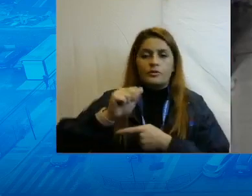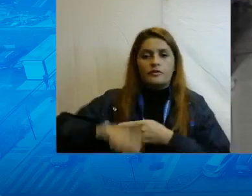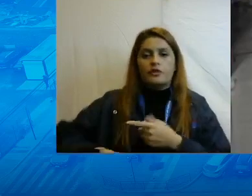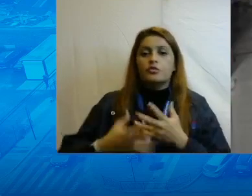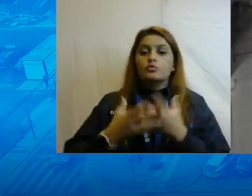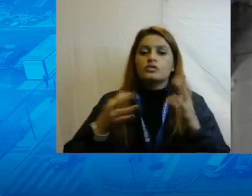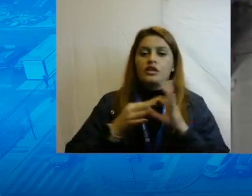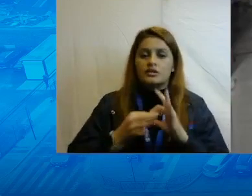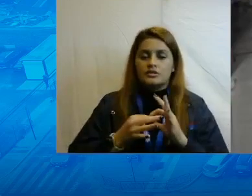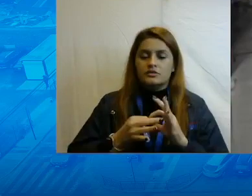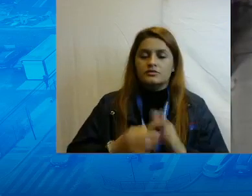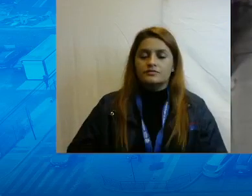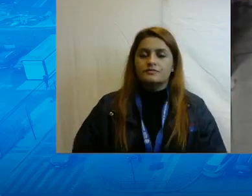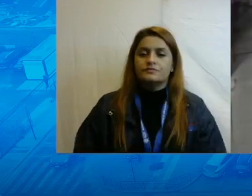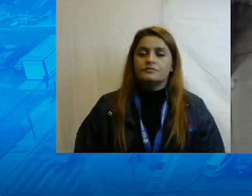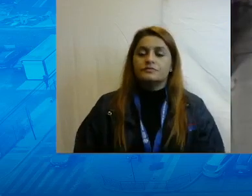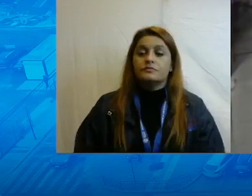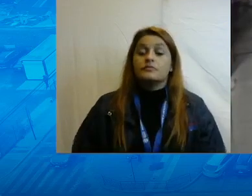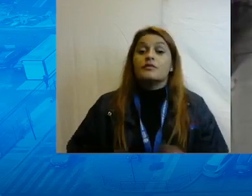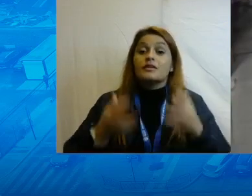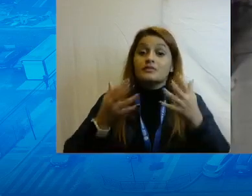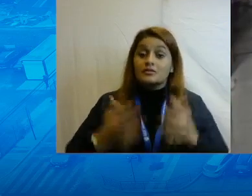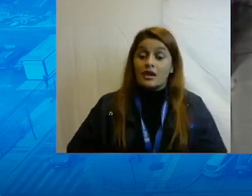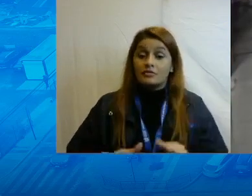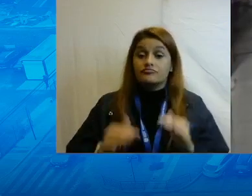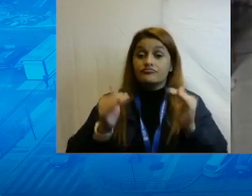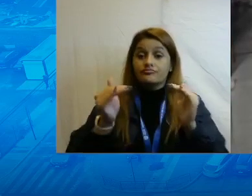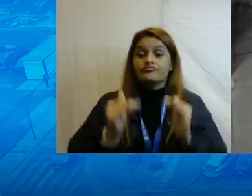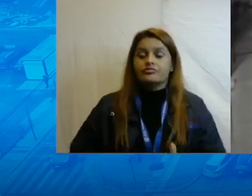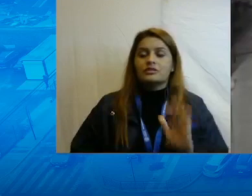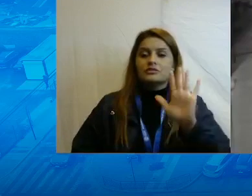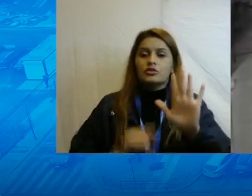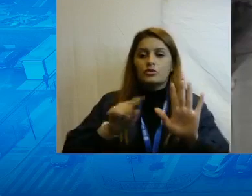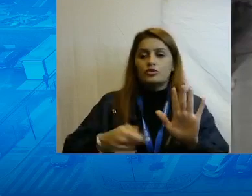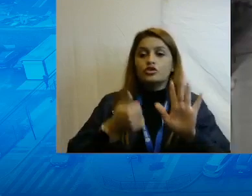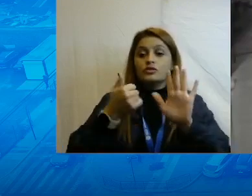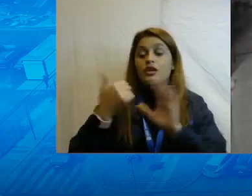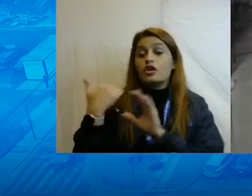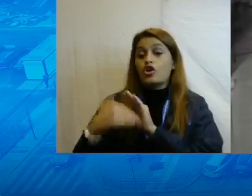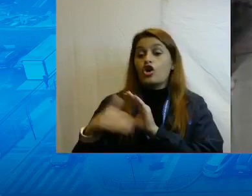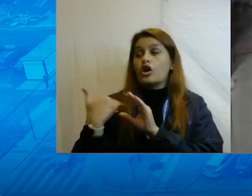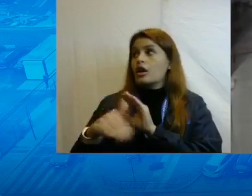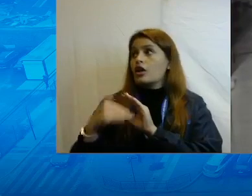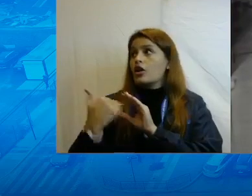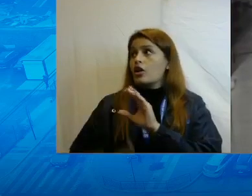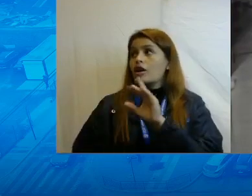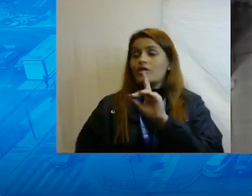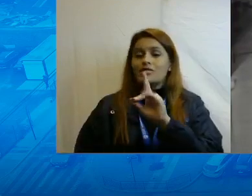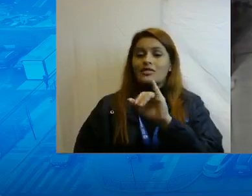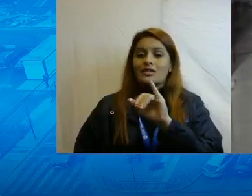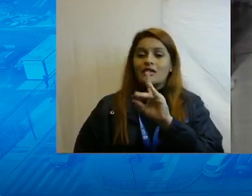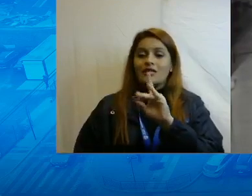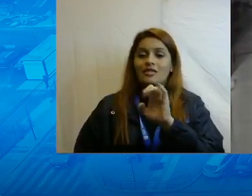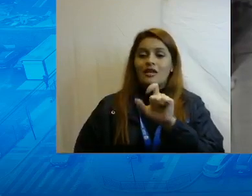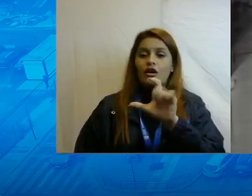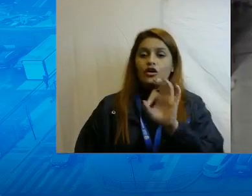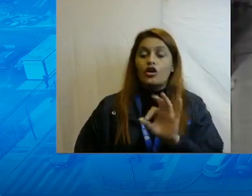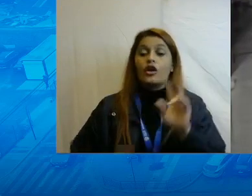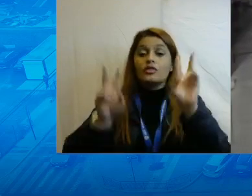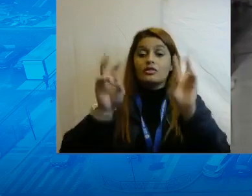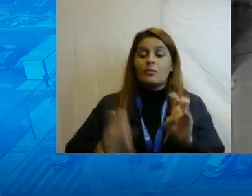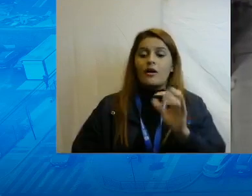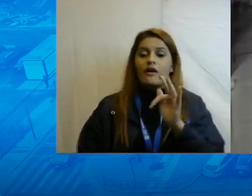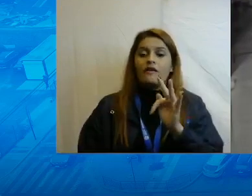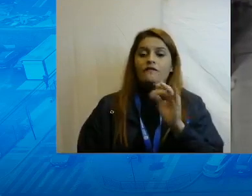gracias. Ya, pasamos entonces al 5.6, que es un correo electrónico y decoro reglamento del FOCMU